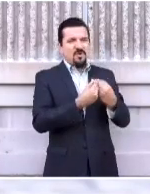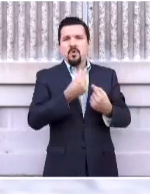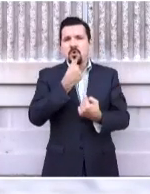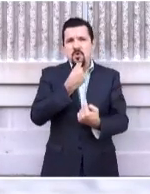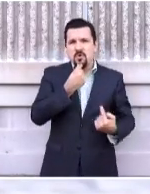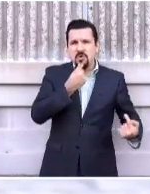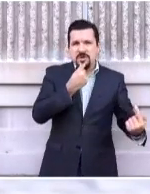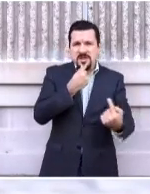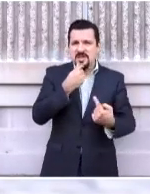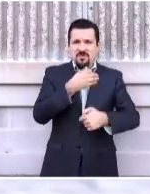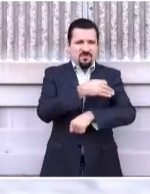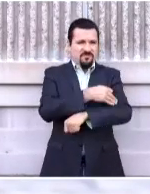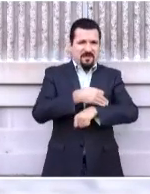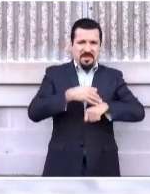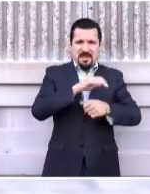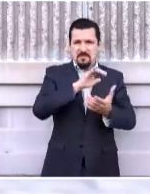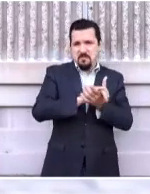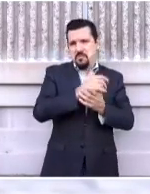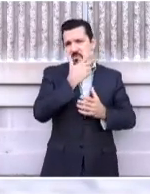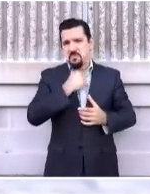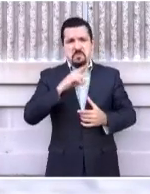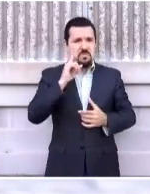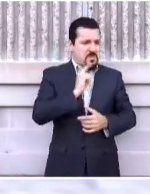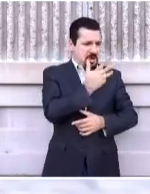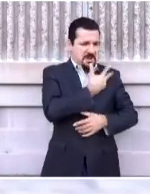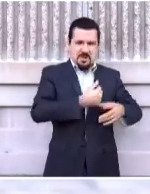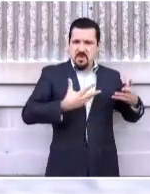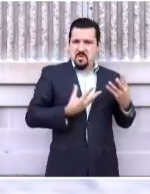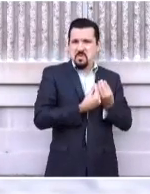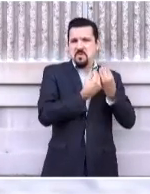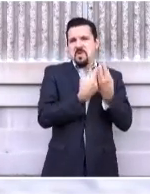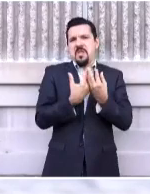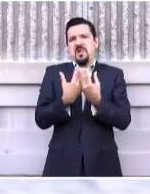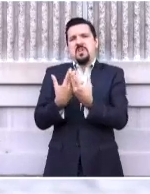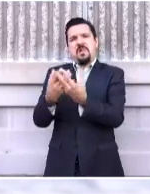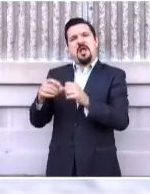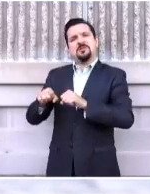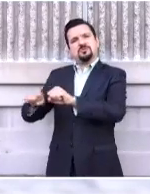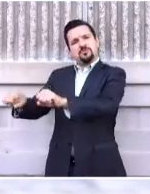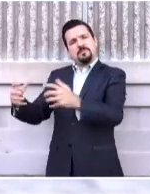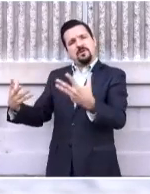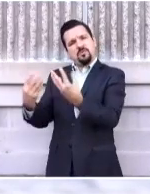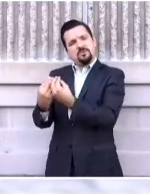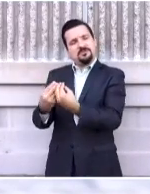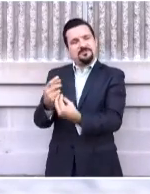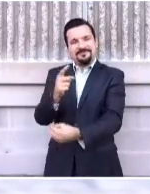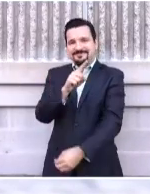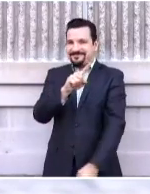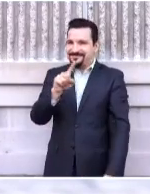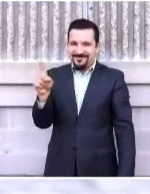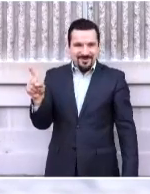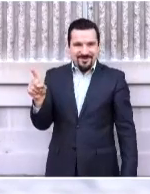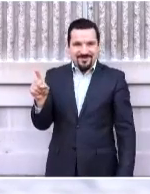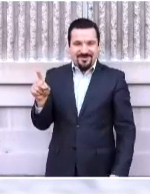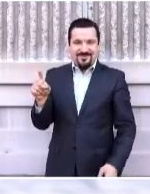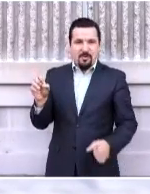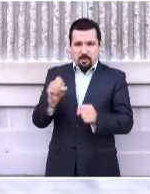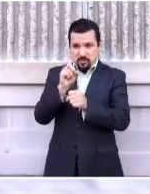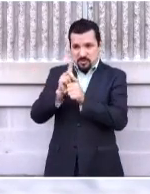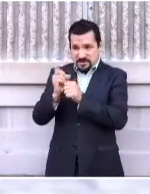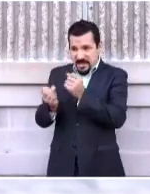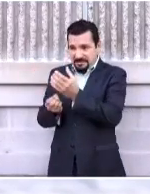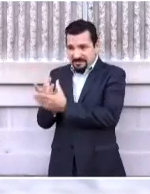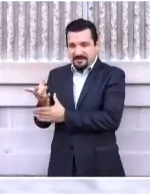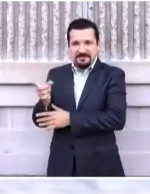que vayamos con la familia entera, porque es el momento de salir, ¿no? Es la única oportunidad que tenemos de salir.